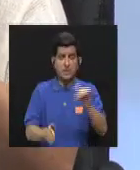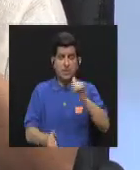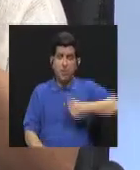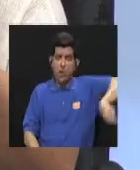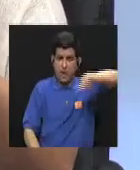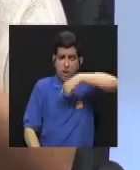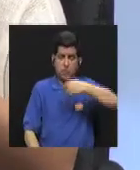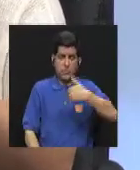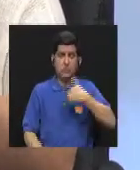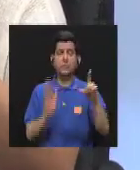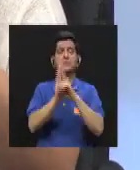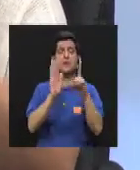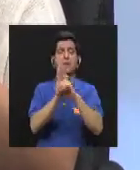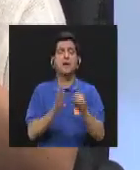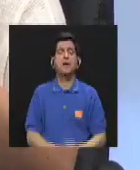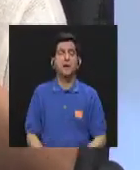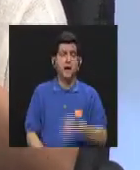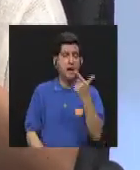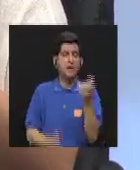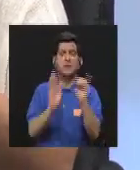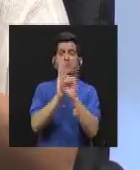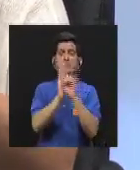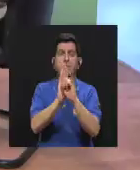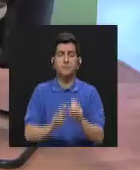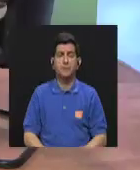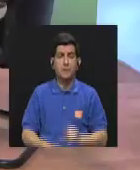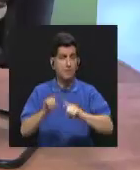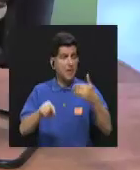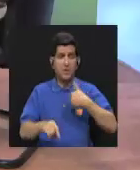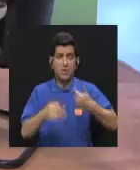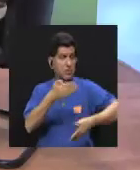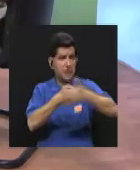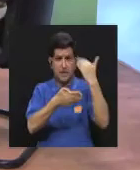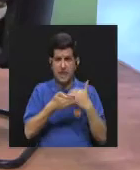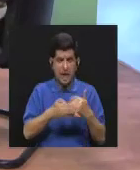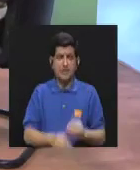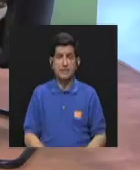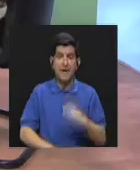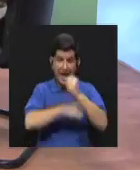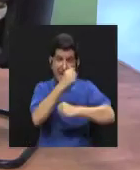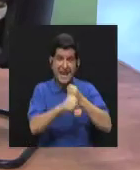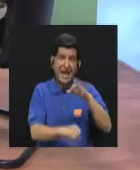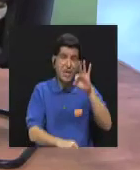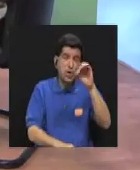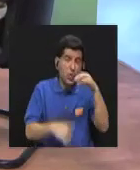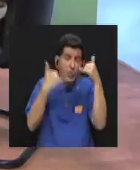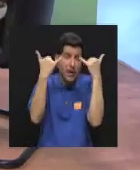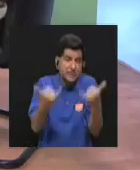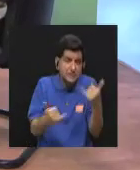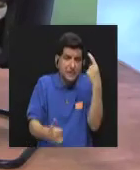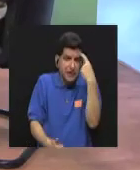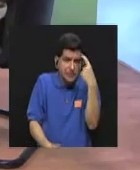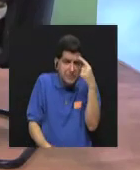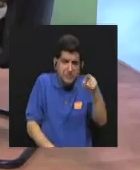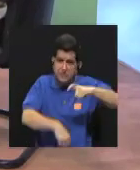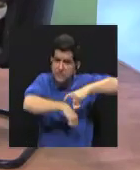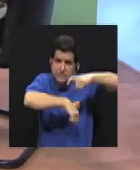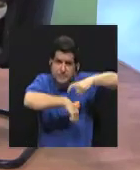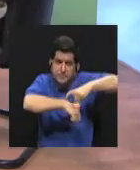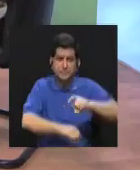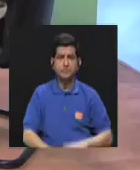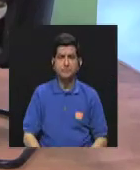todos nosotros, que tenían derecho a su documento de identificación y que, bueno, no lo tenían, inclusive en los 90s. ¿Cómo pensar que en los